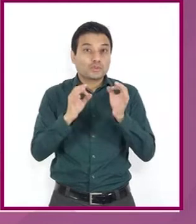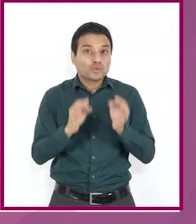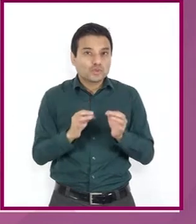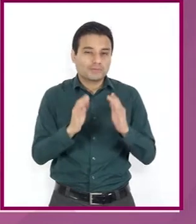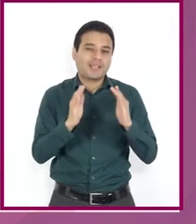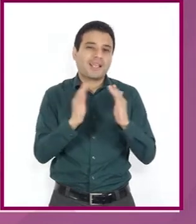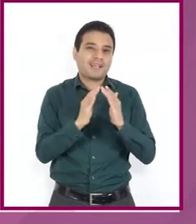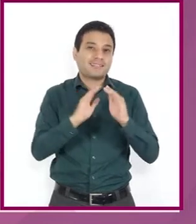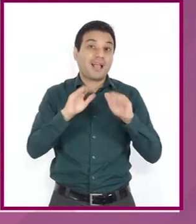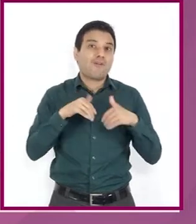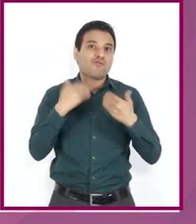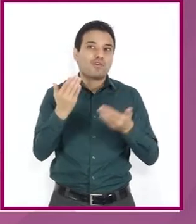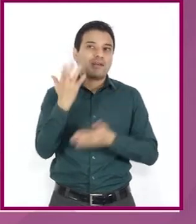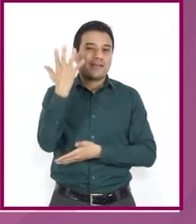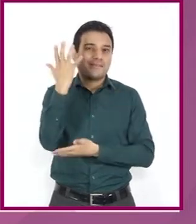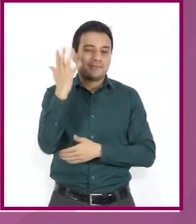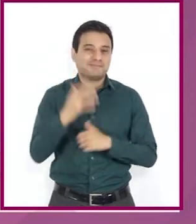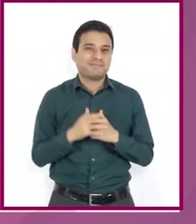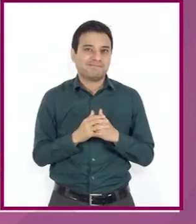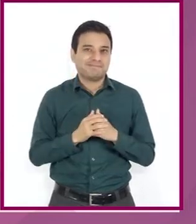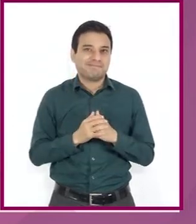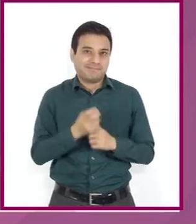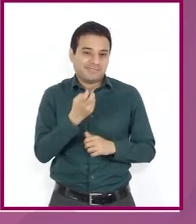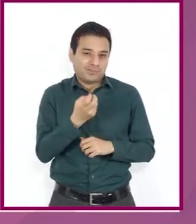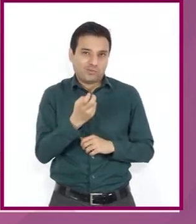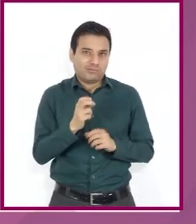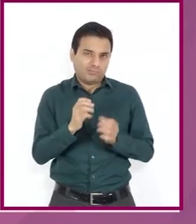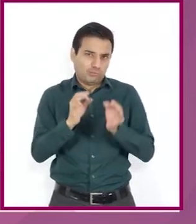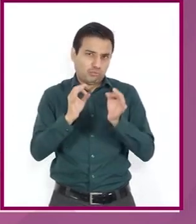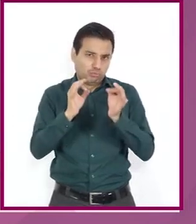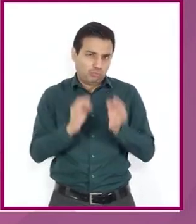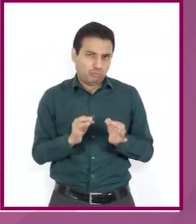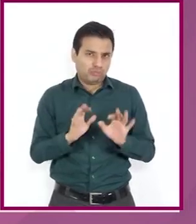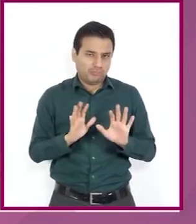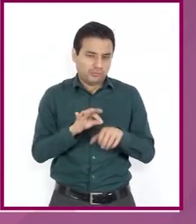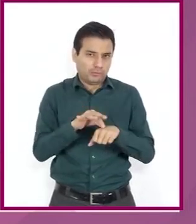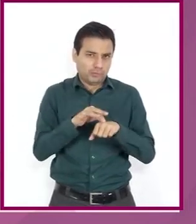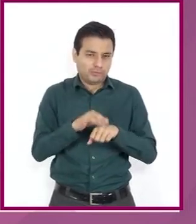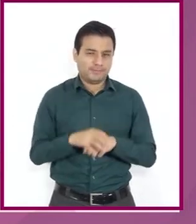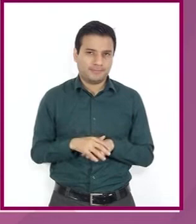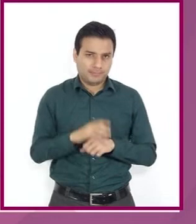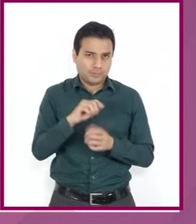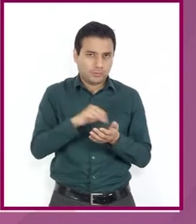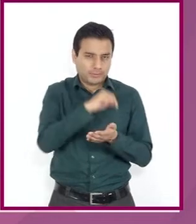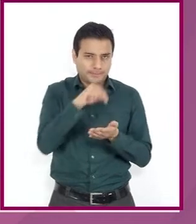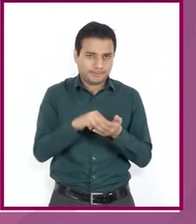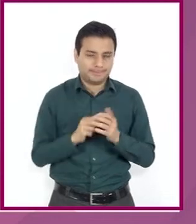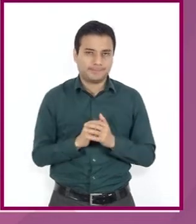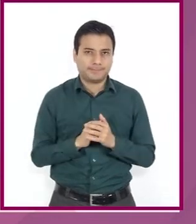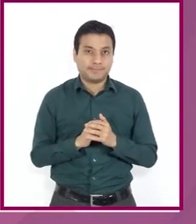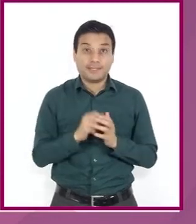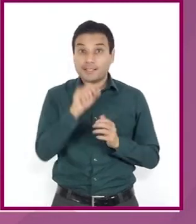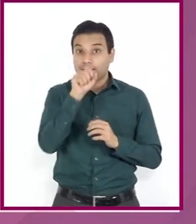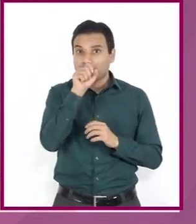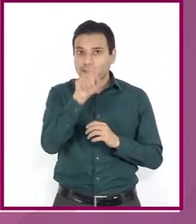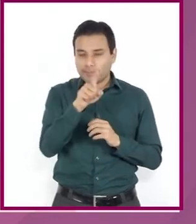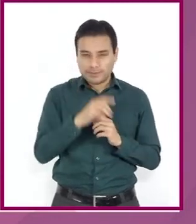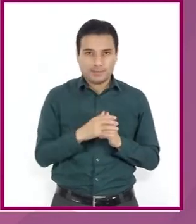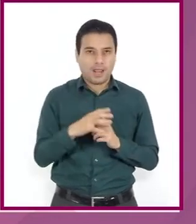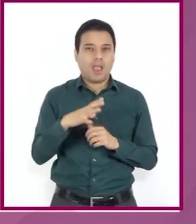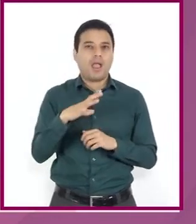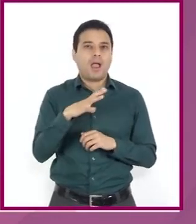un jardín y en una casa, y esos son ambientes físicos, lugares. Pero existe un